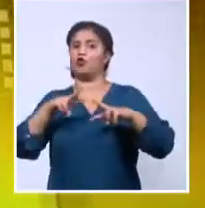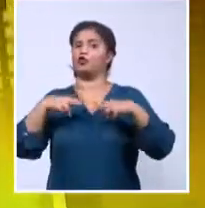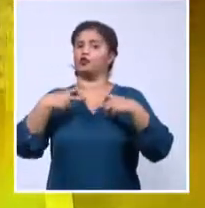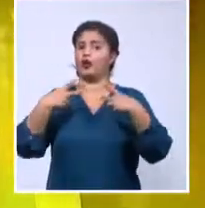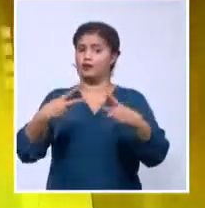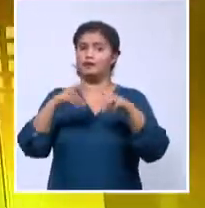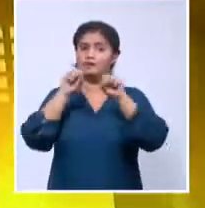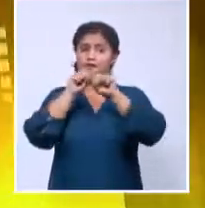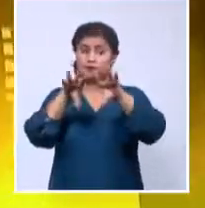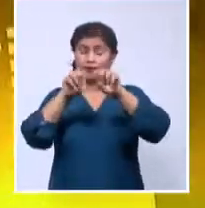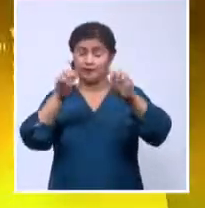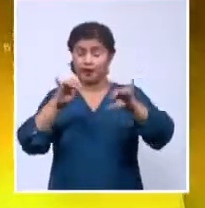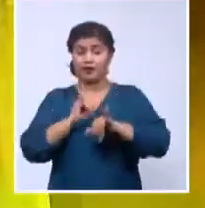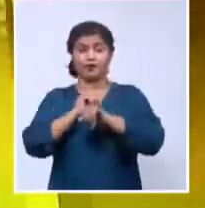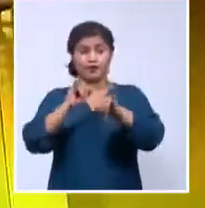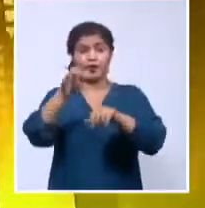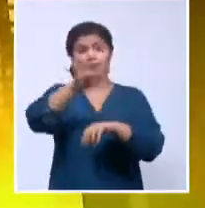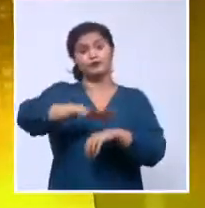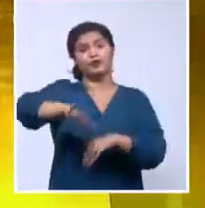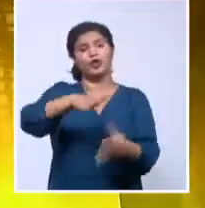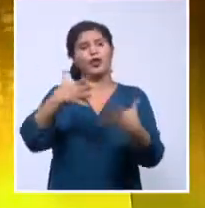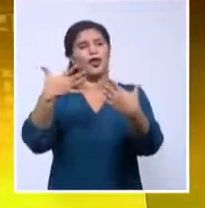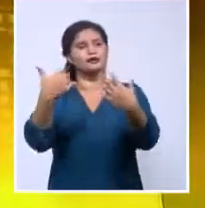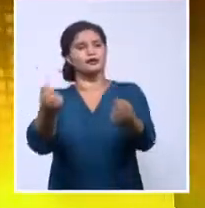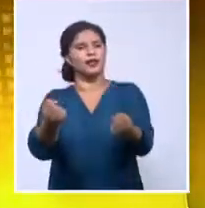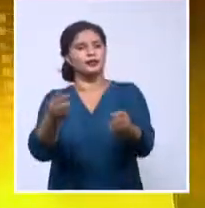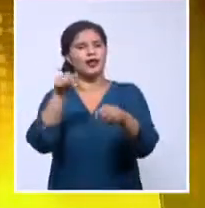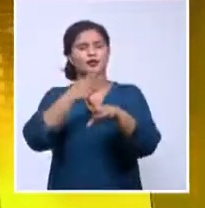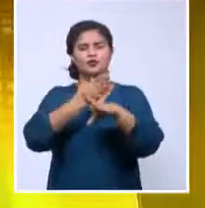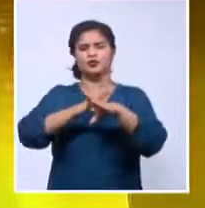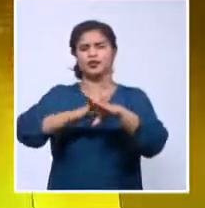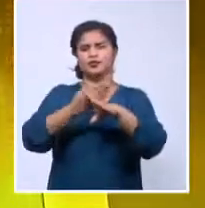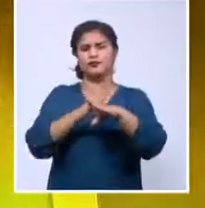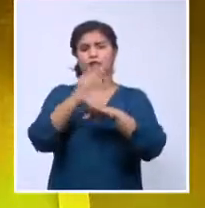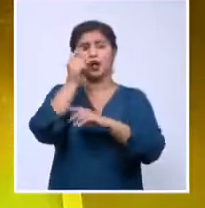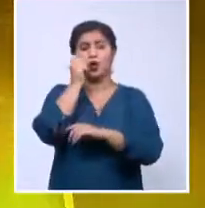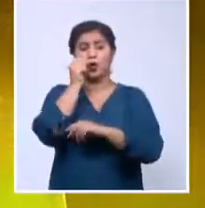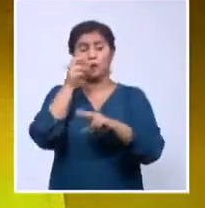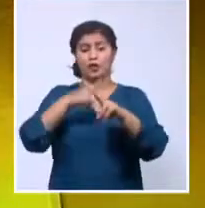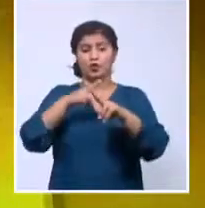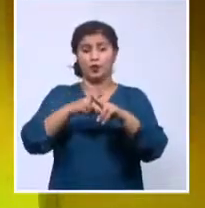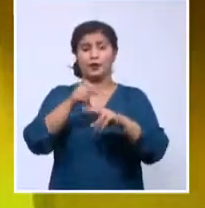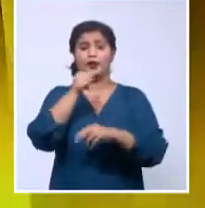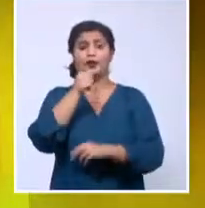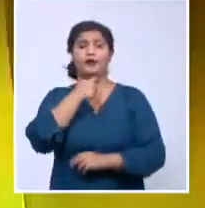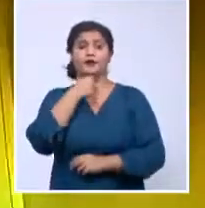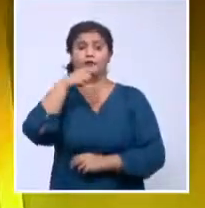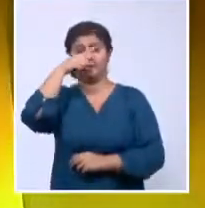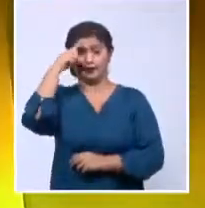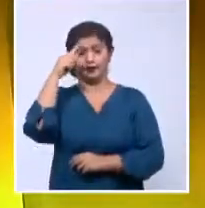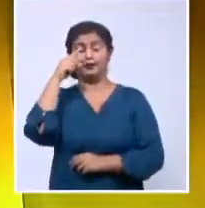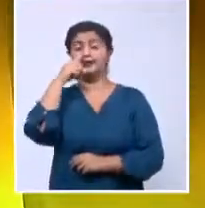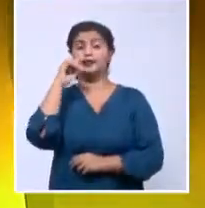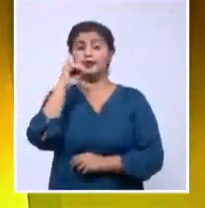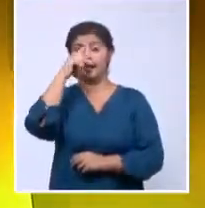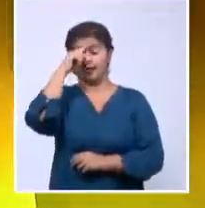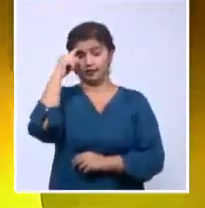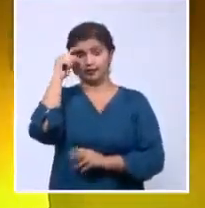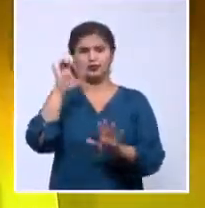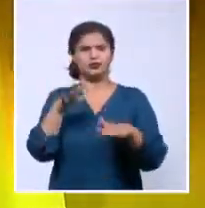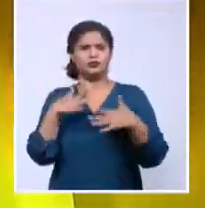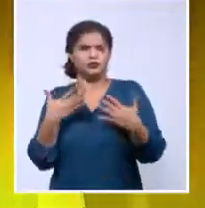trata, cuando usted ve el video no discute si ese hombre que se llama Denis Solís merece o no estar en prisión. Si todavía tiene